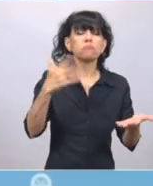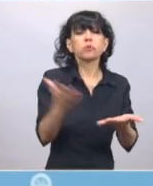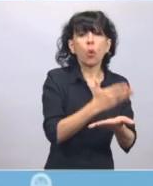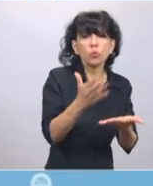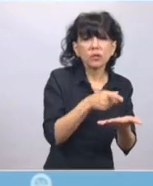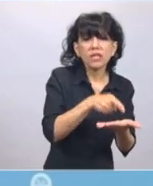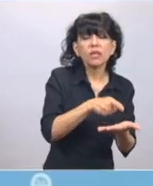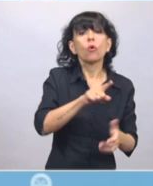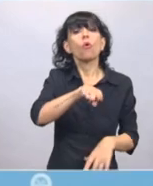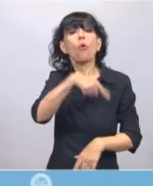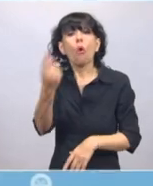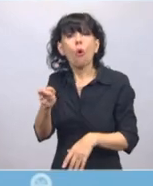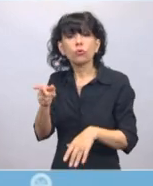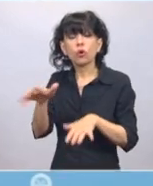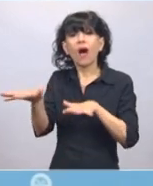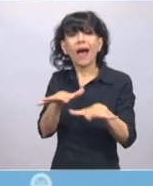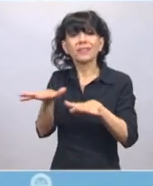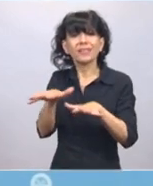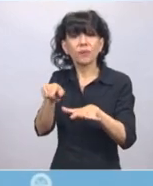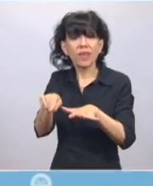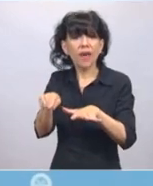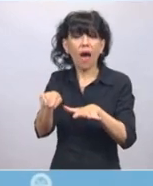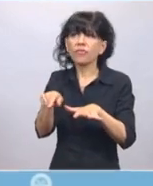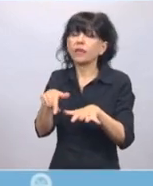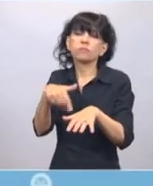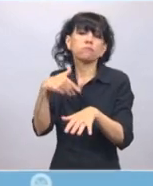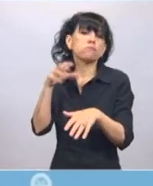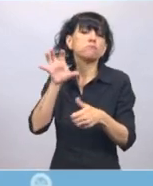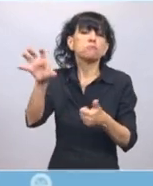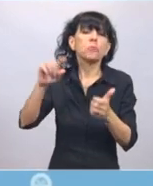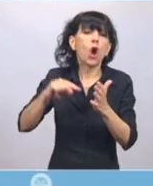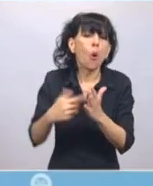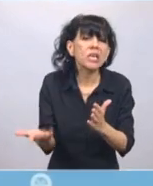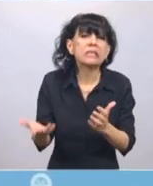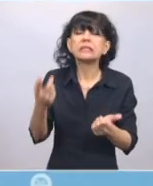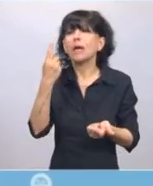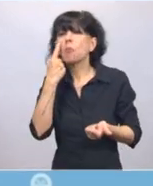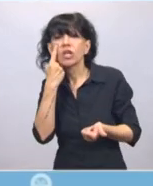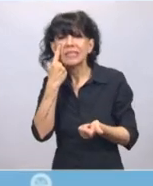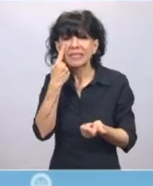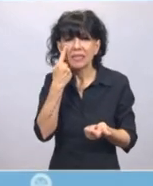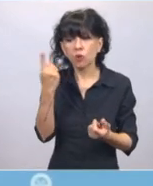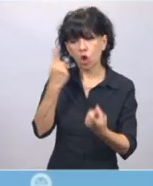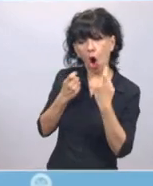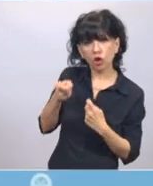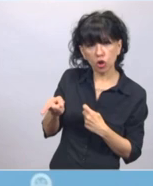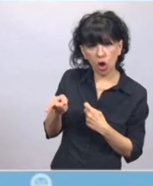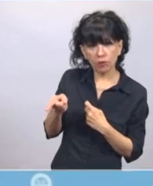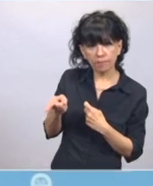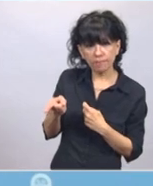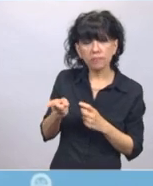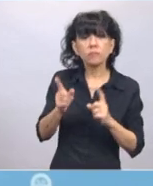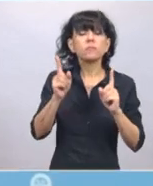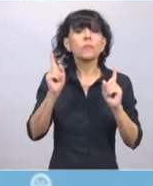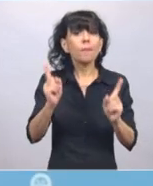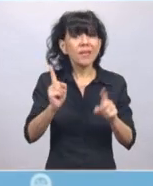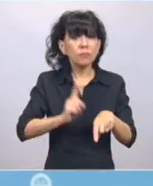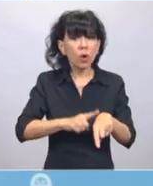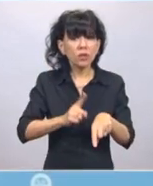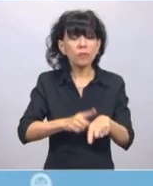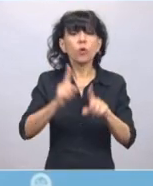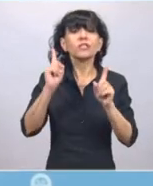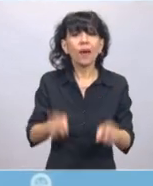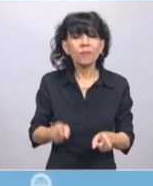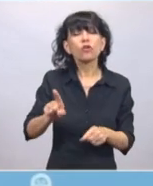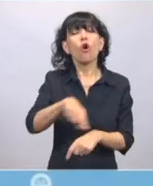en las actividades que desarrollen en provincias municipios o empresas en paralelo consolidamos el programa un puente al